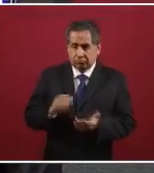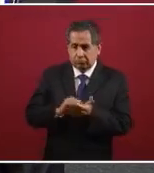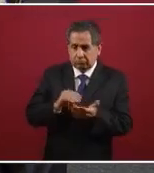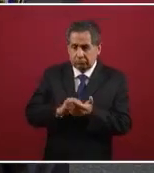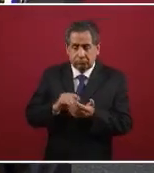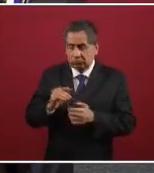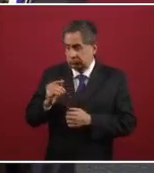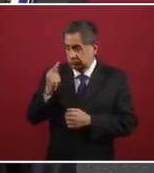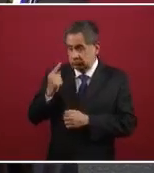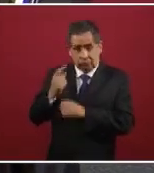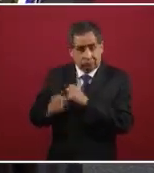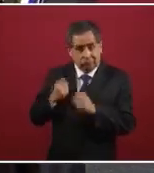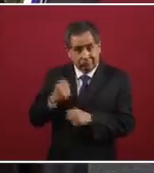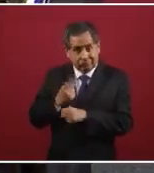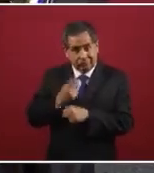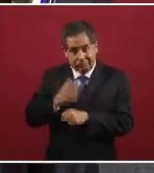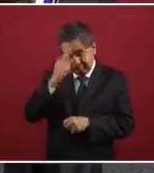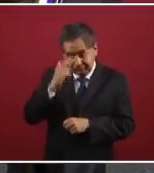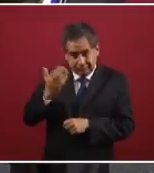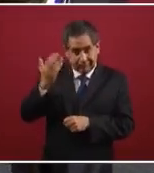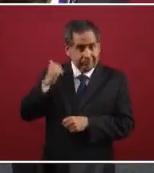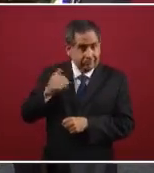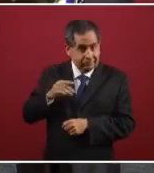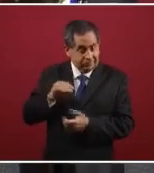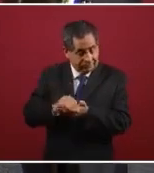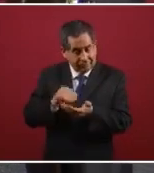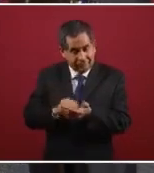hasta el año pasado.